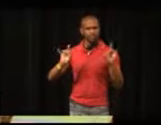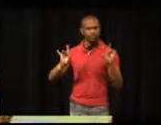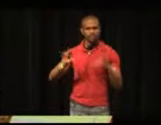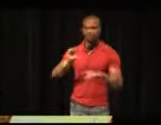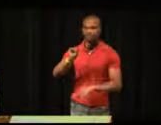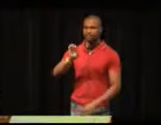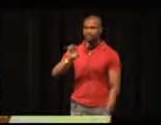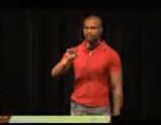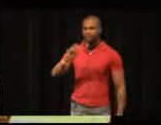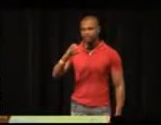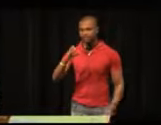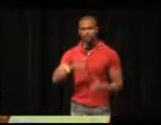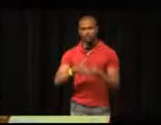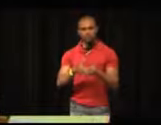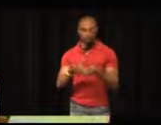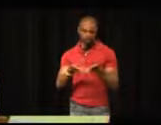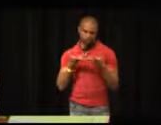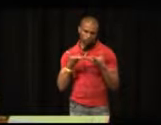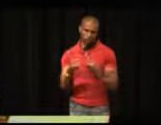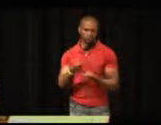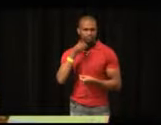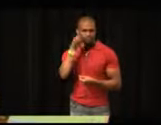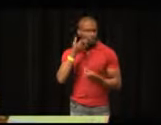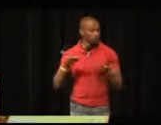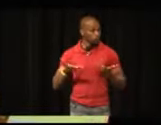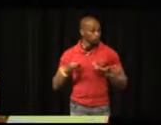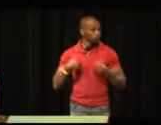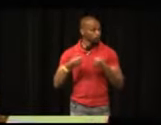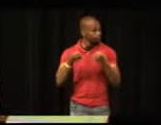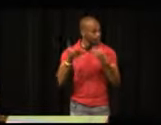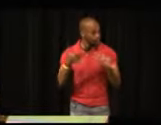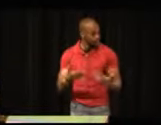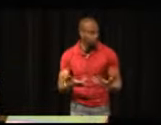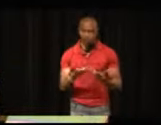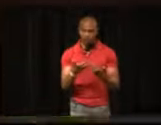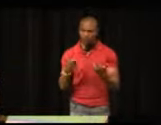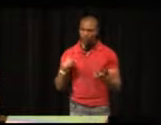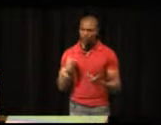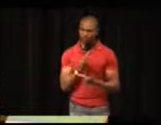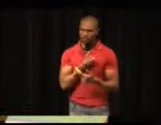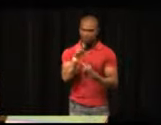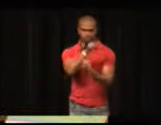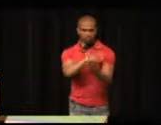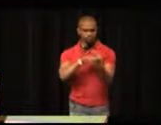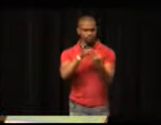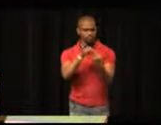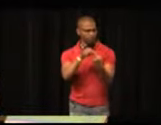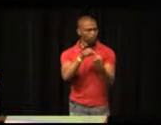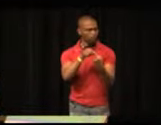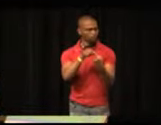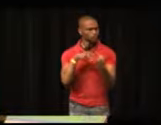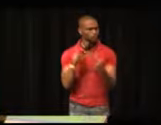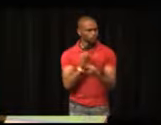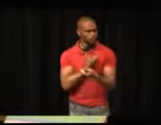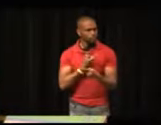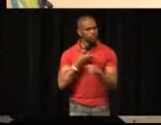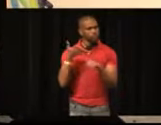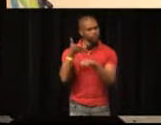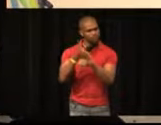a CES por esta invitación, esta oportunidad de contarles a ustedes un poco de lo que ha sido el objeto de